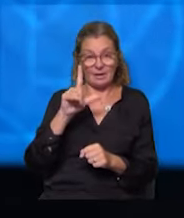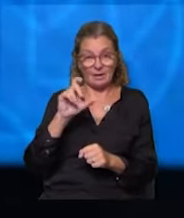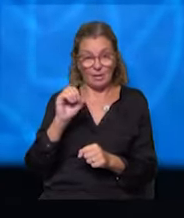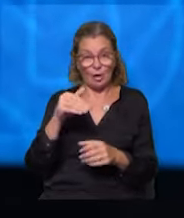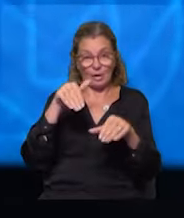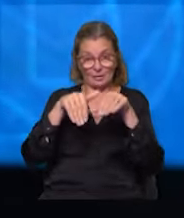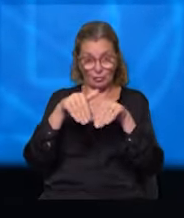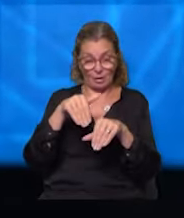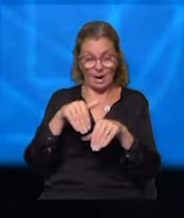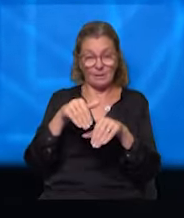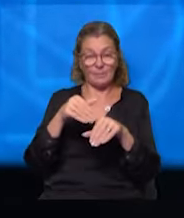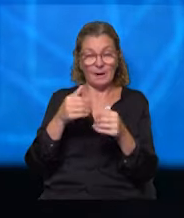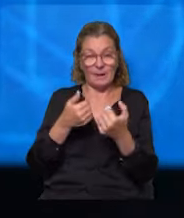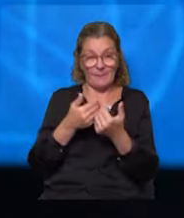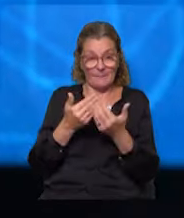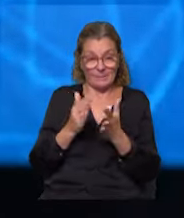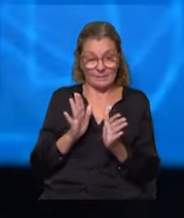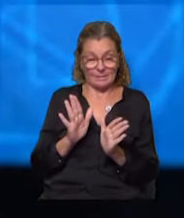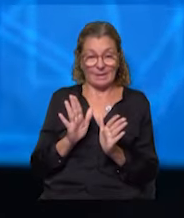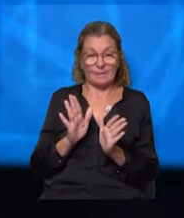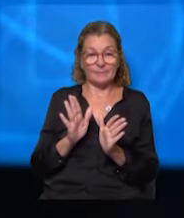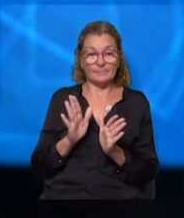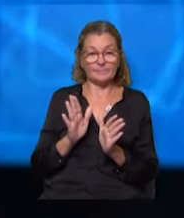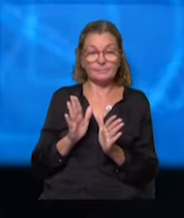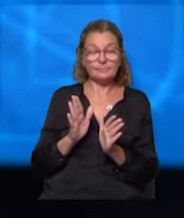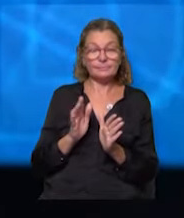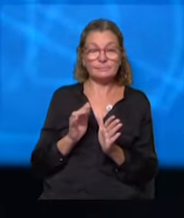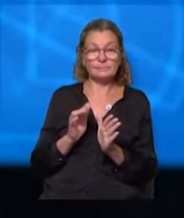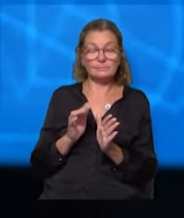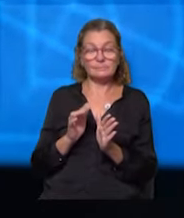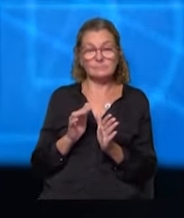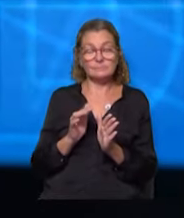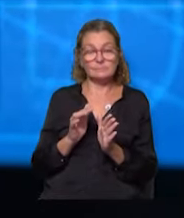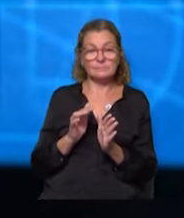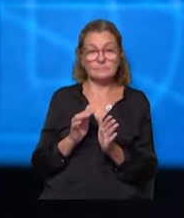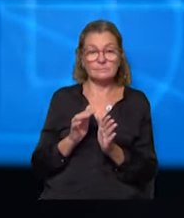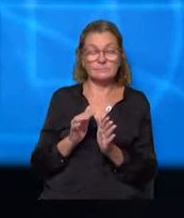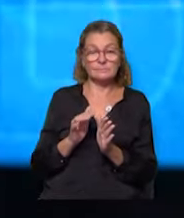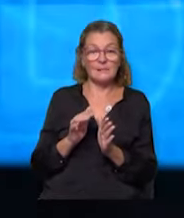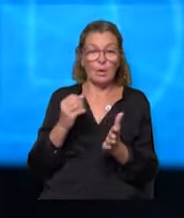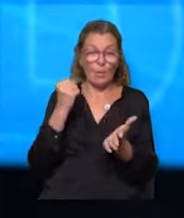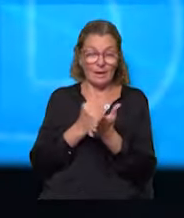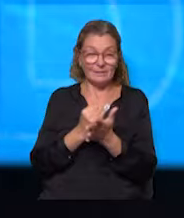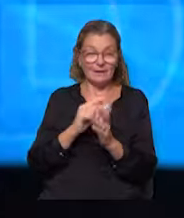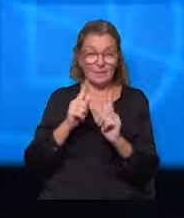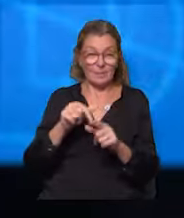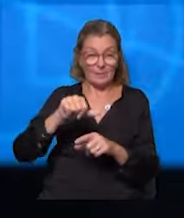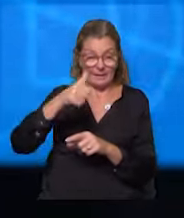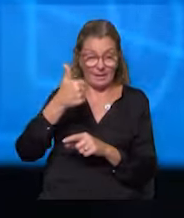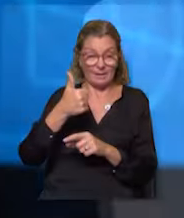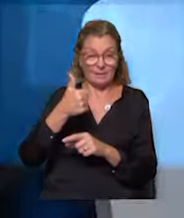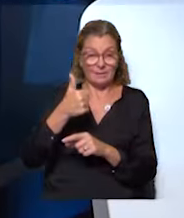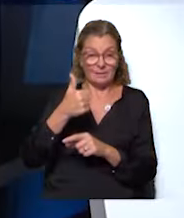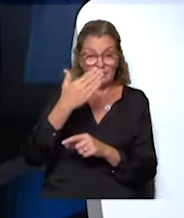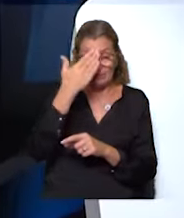electoral para habilitar y y y este y dar por por garantías para el triunfo